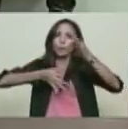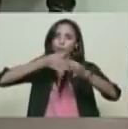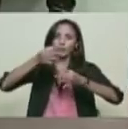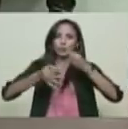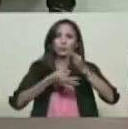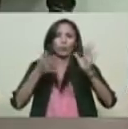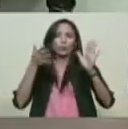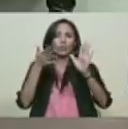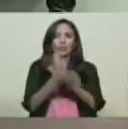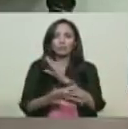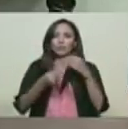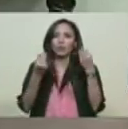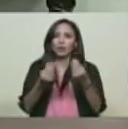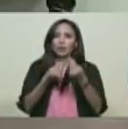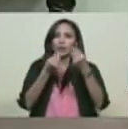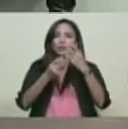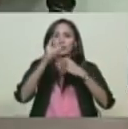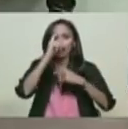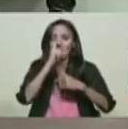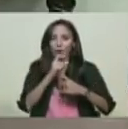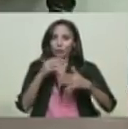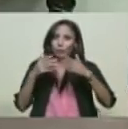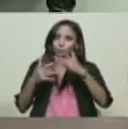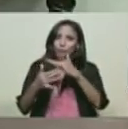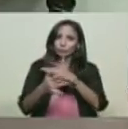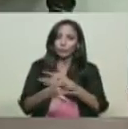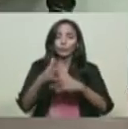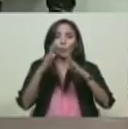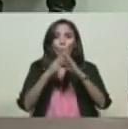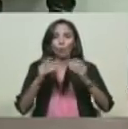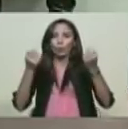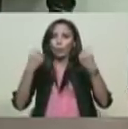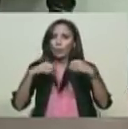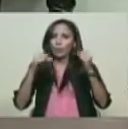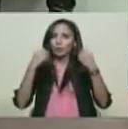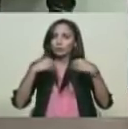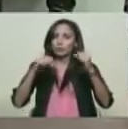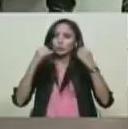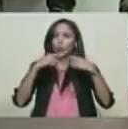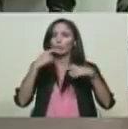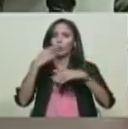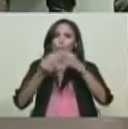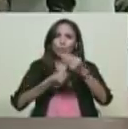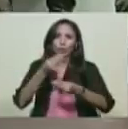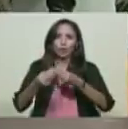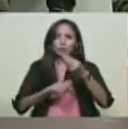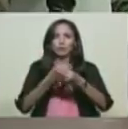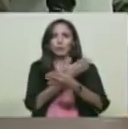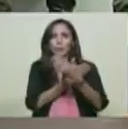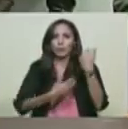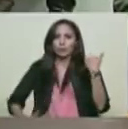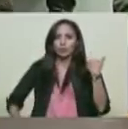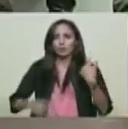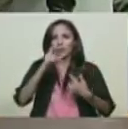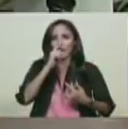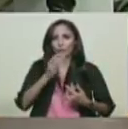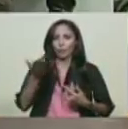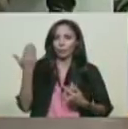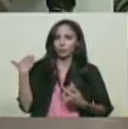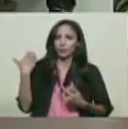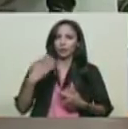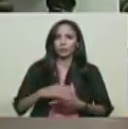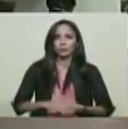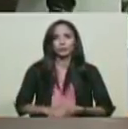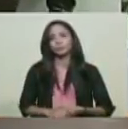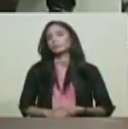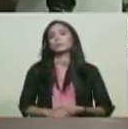cuenta y rendirle cuentas al país sobre el ejercicio político gubernamental del año